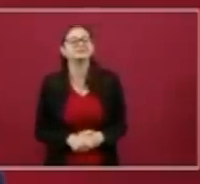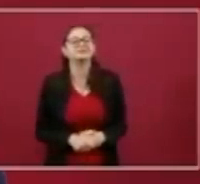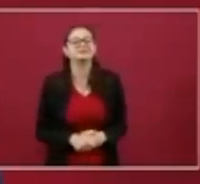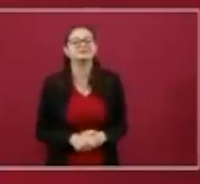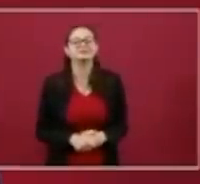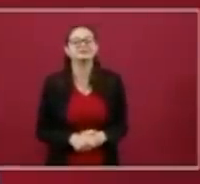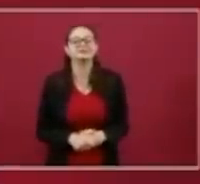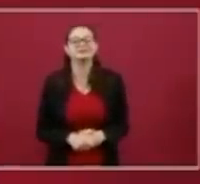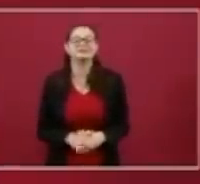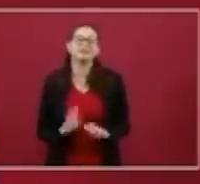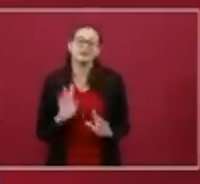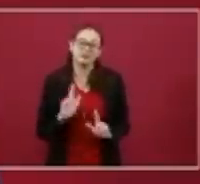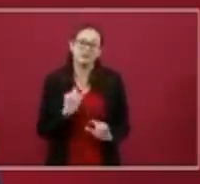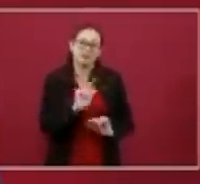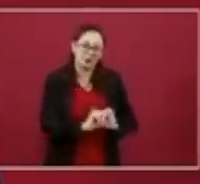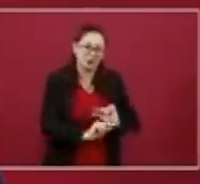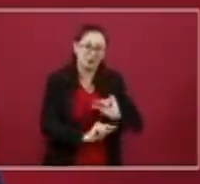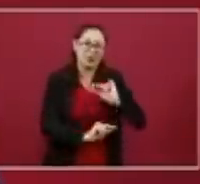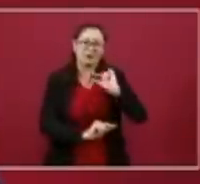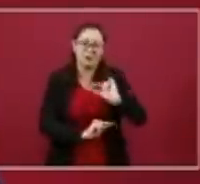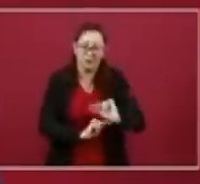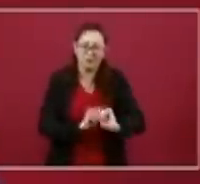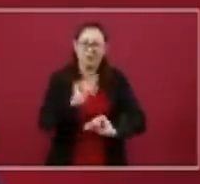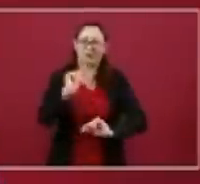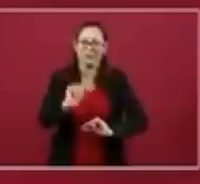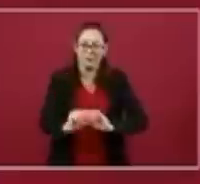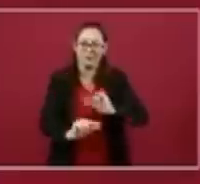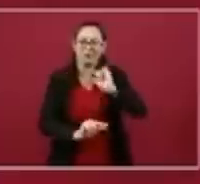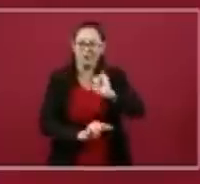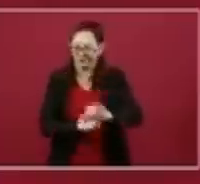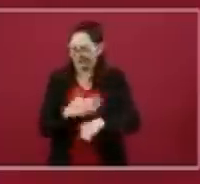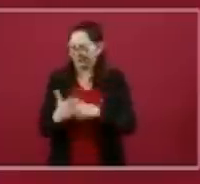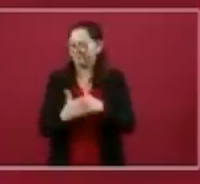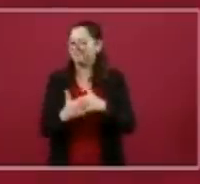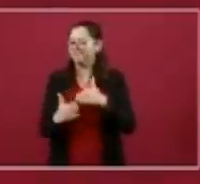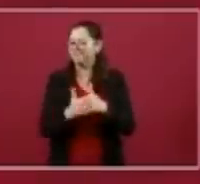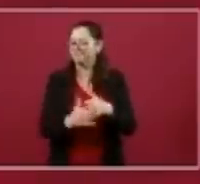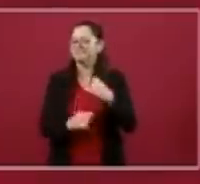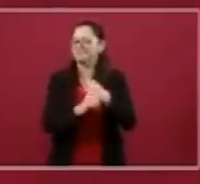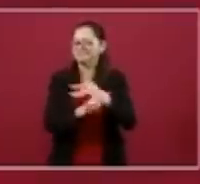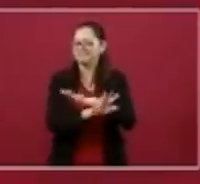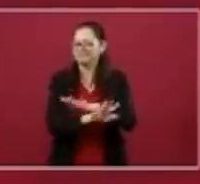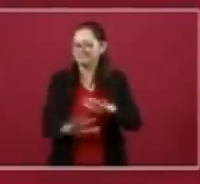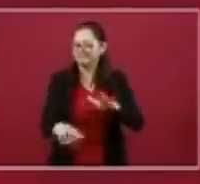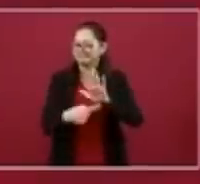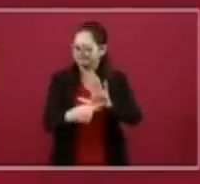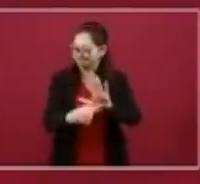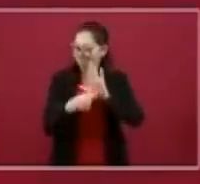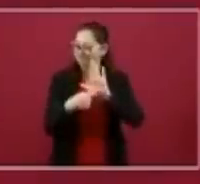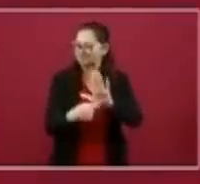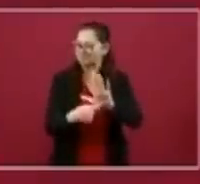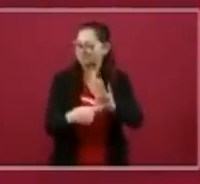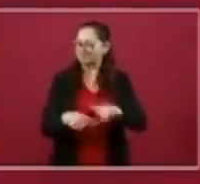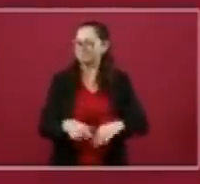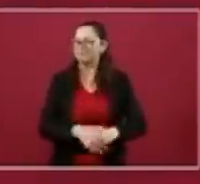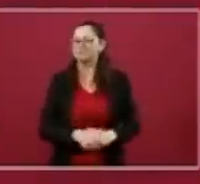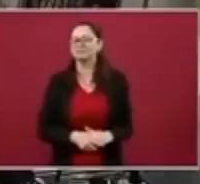Más que vamos por parte. Entonces, vamos a sacar ahí algo. Algo vamos a sacar.